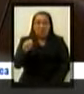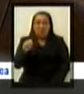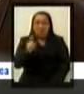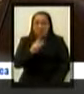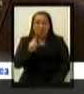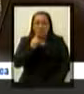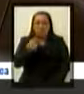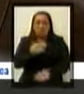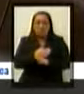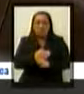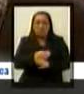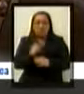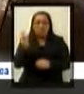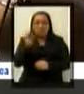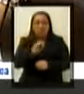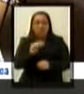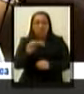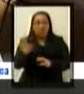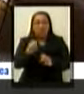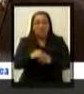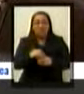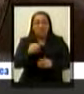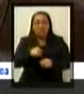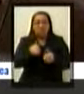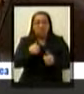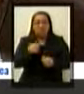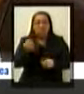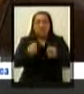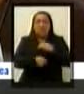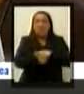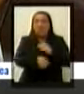y no ser defensora, como nunca lo he sido en mi vida, de